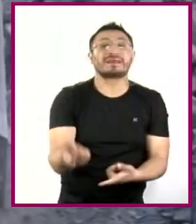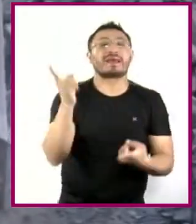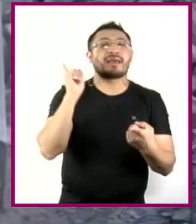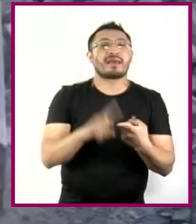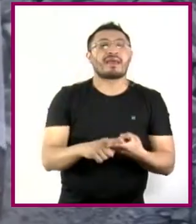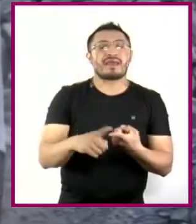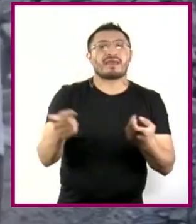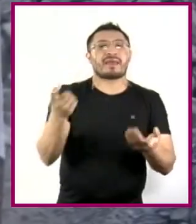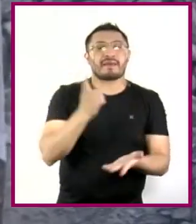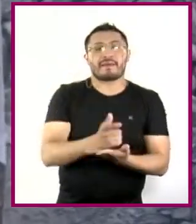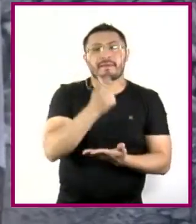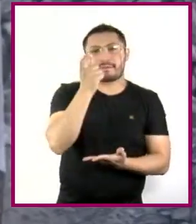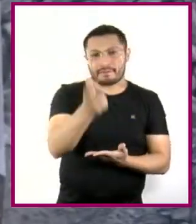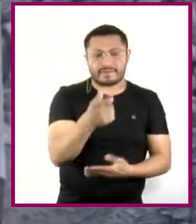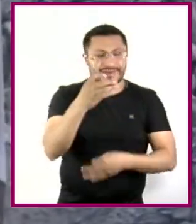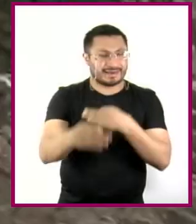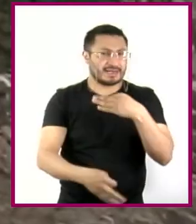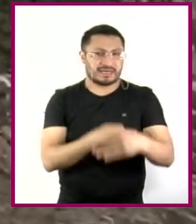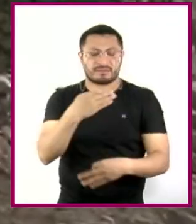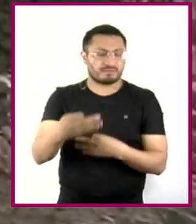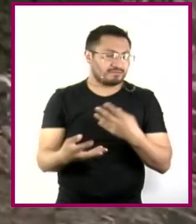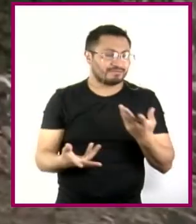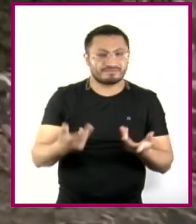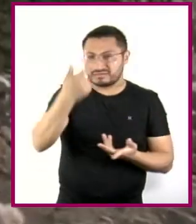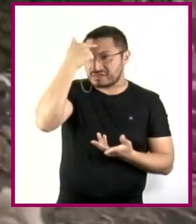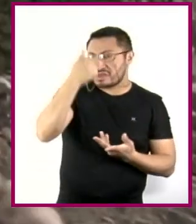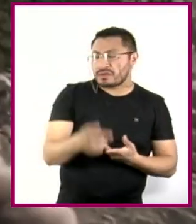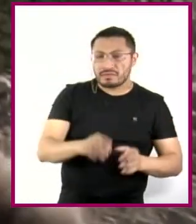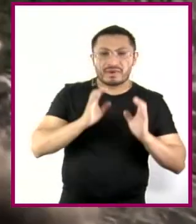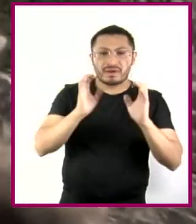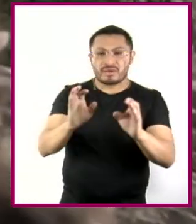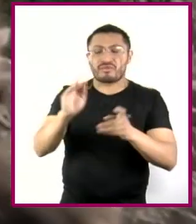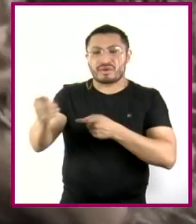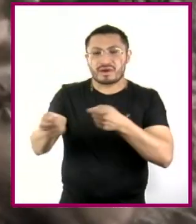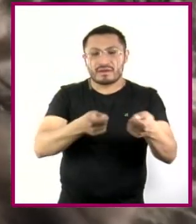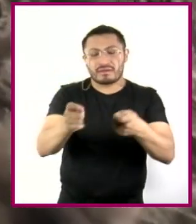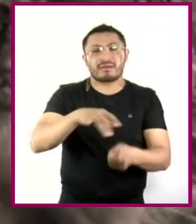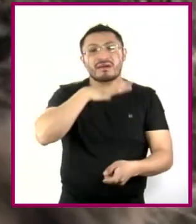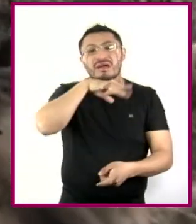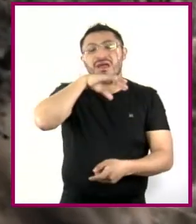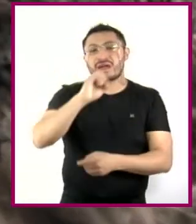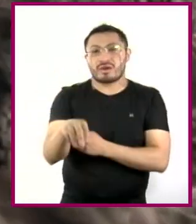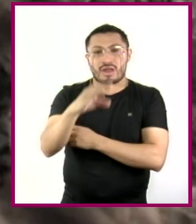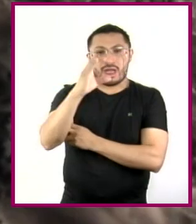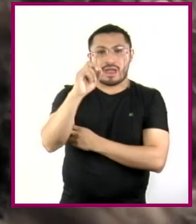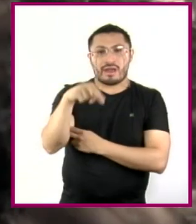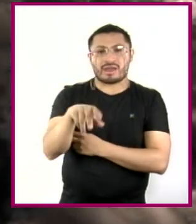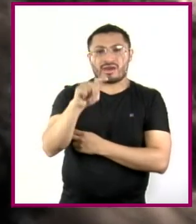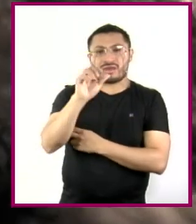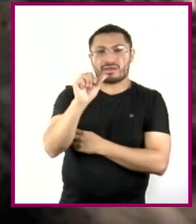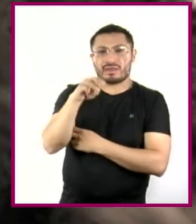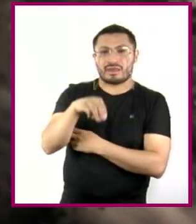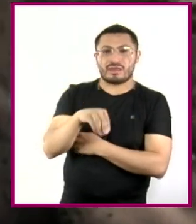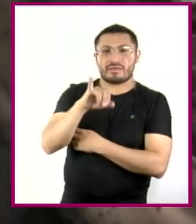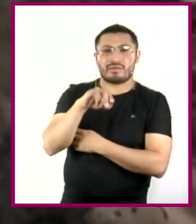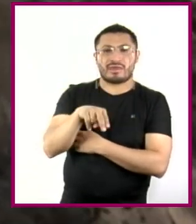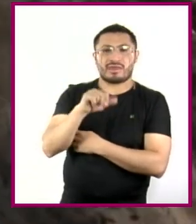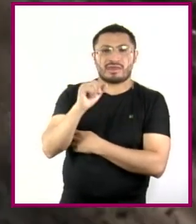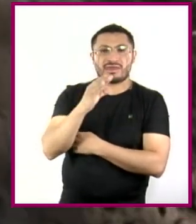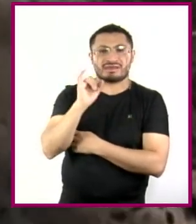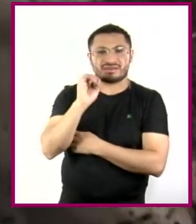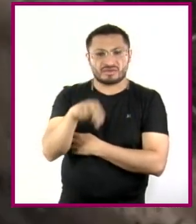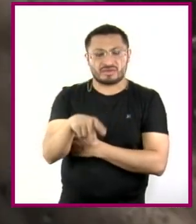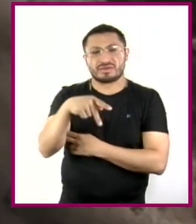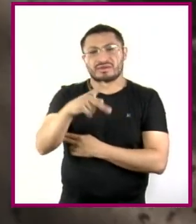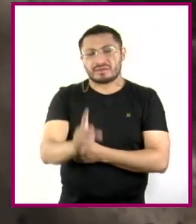pagar todos los costes económicos para prevenir y controlar la contaminación, pero tenemos que tomar en cuenta, porque a veces